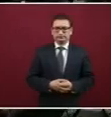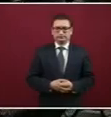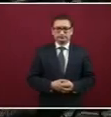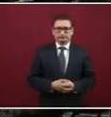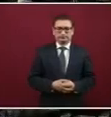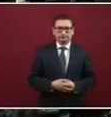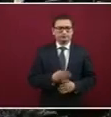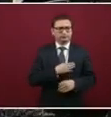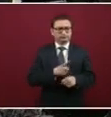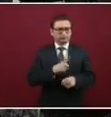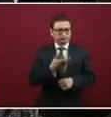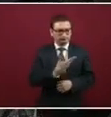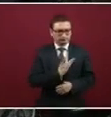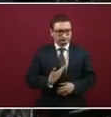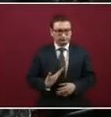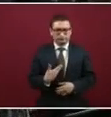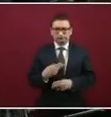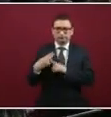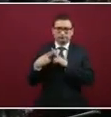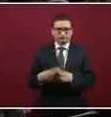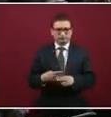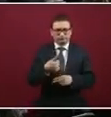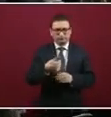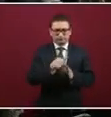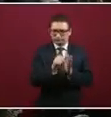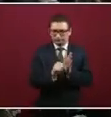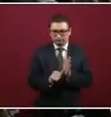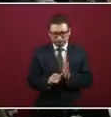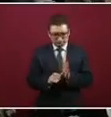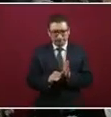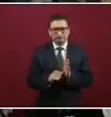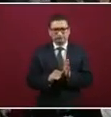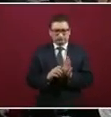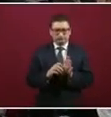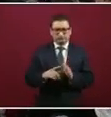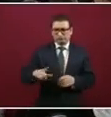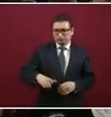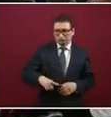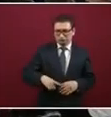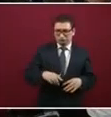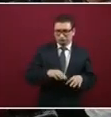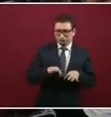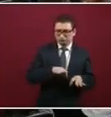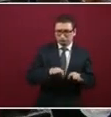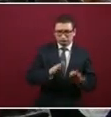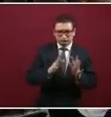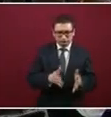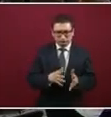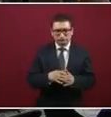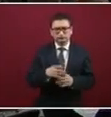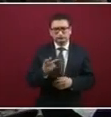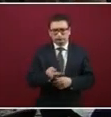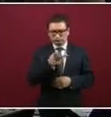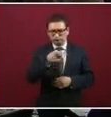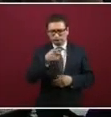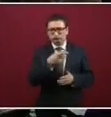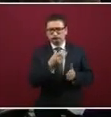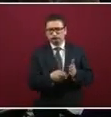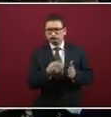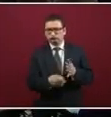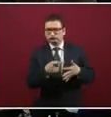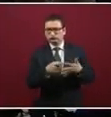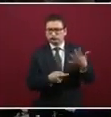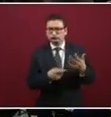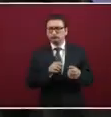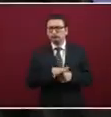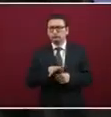Buenos días, presidente. A 6 meses de que se cumpla ya este gobierno, le quiero preguntar sobre sus pendientes. Es decir, si usted ya puede